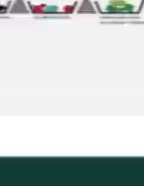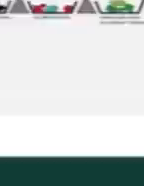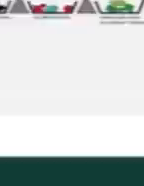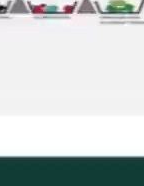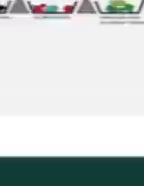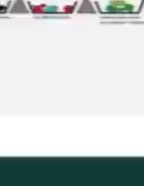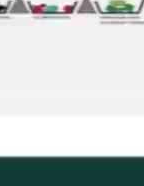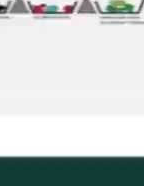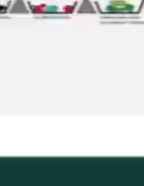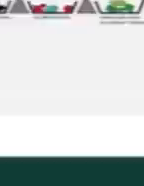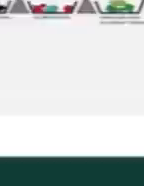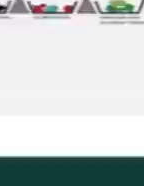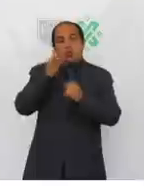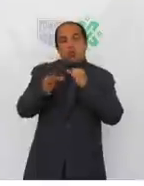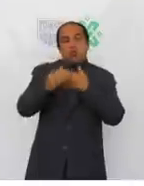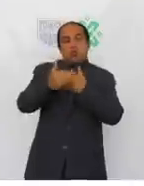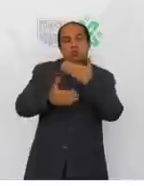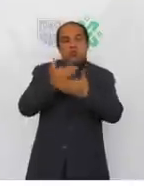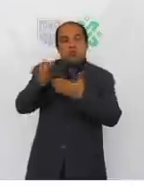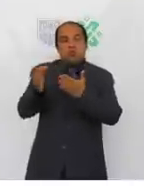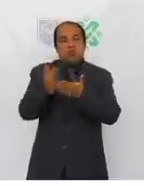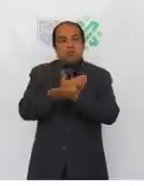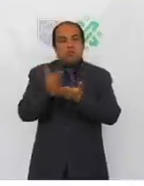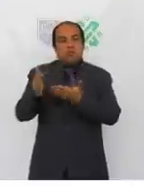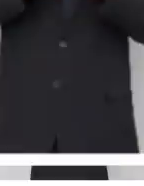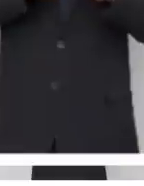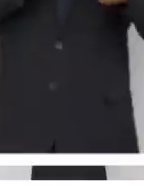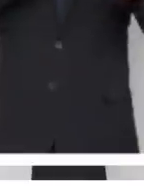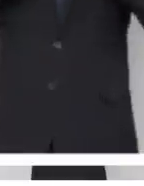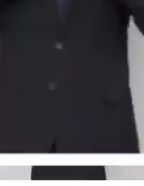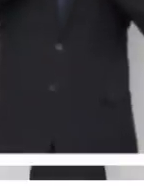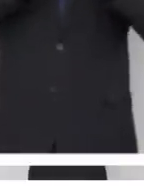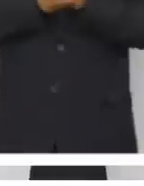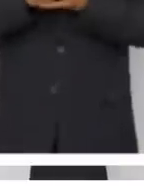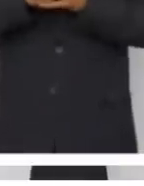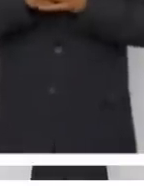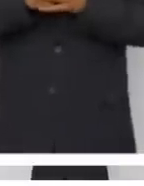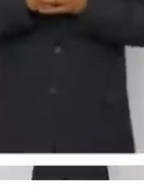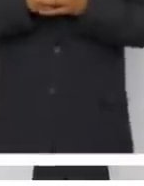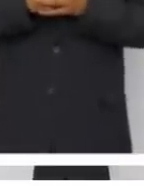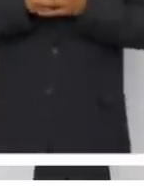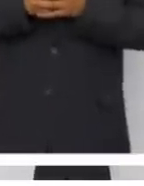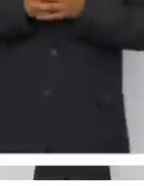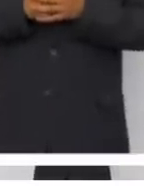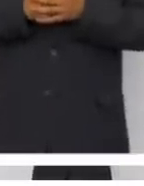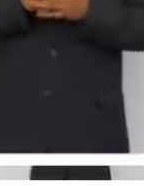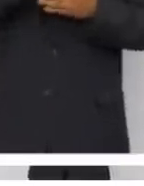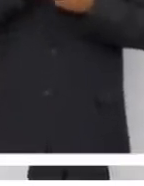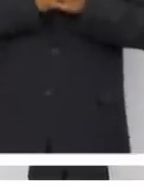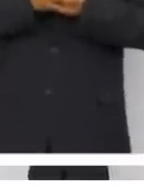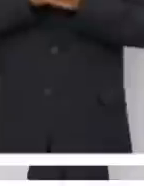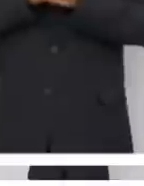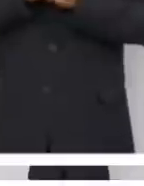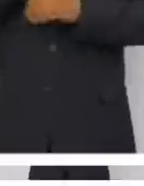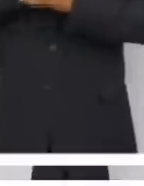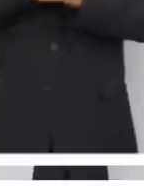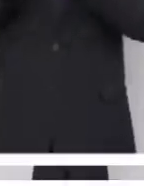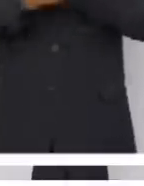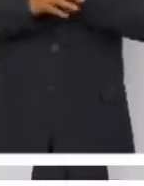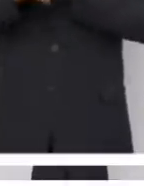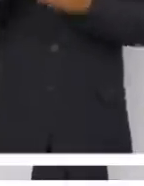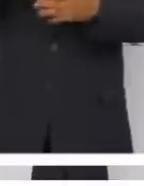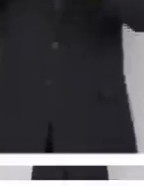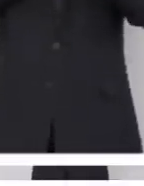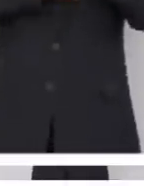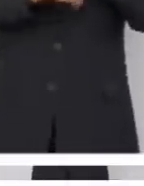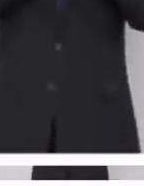a un último proceso de separación manual. Ahí pasa a un triturador que ya llega a lo que es el